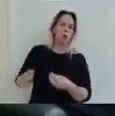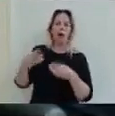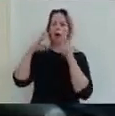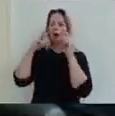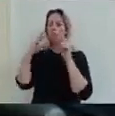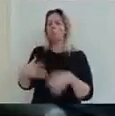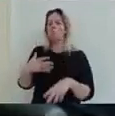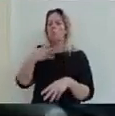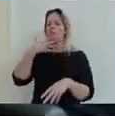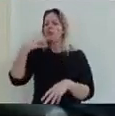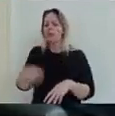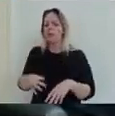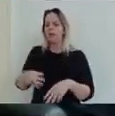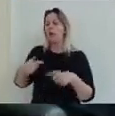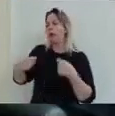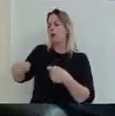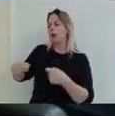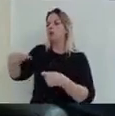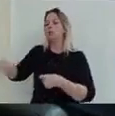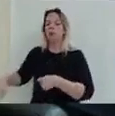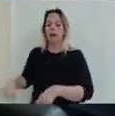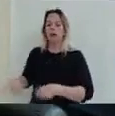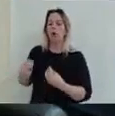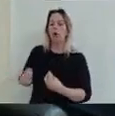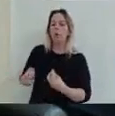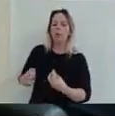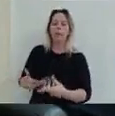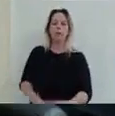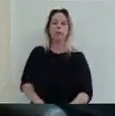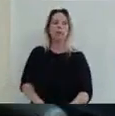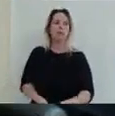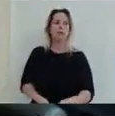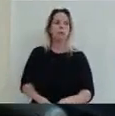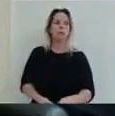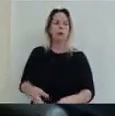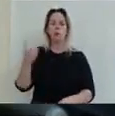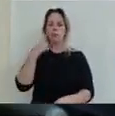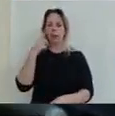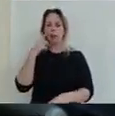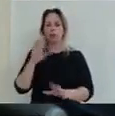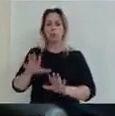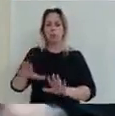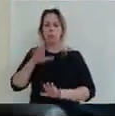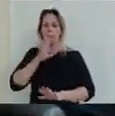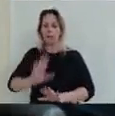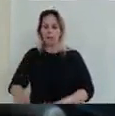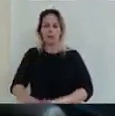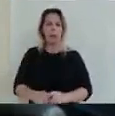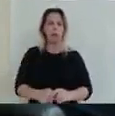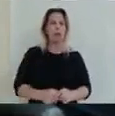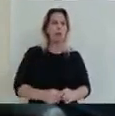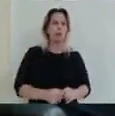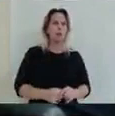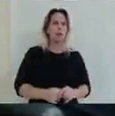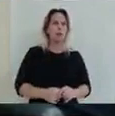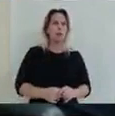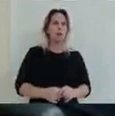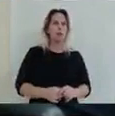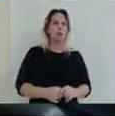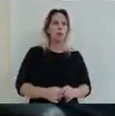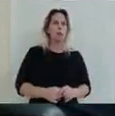va cambiando. Sin ir más lejos, creo que en la provincia se están analizando cambiar las